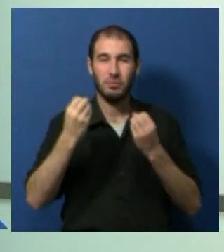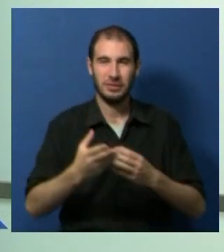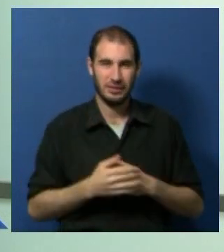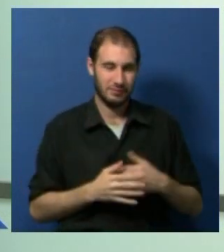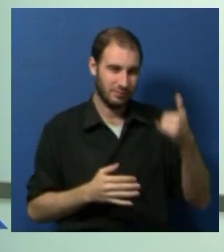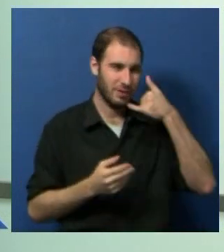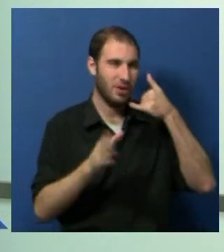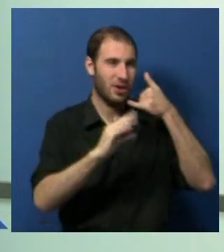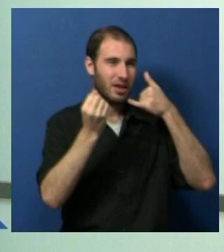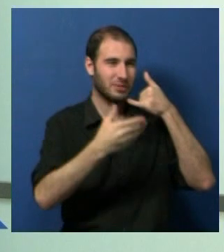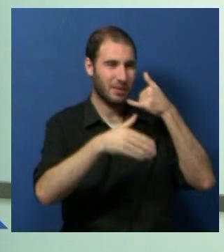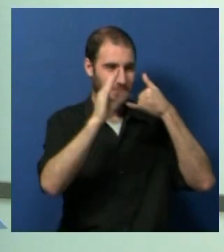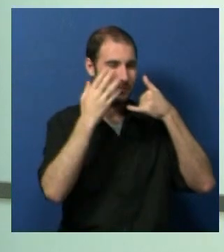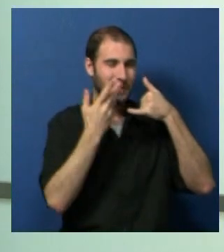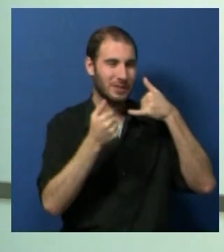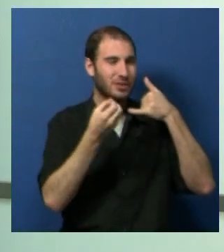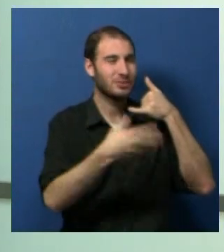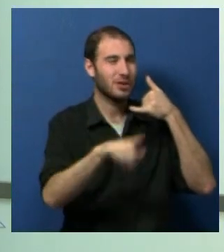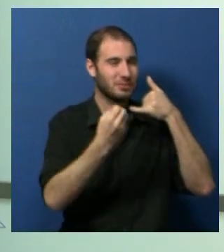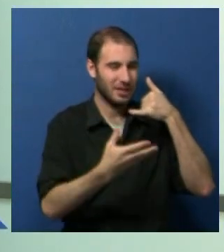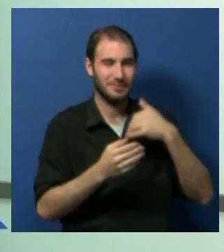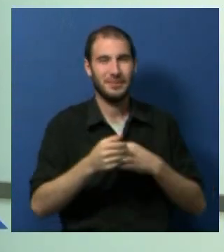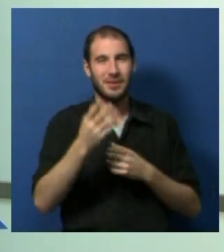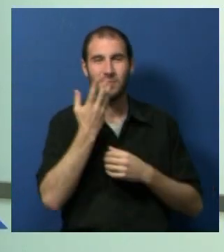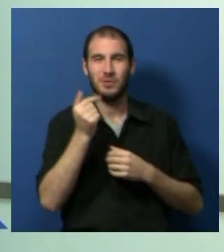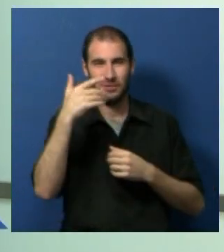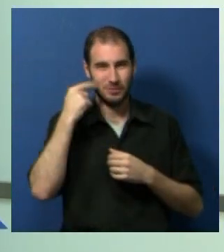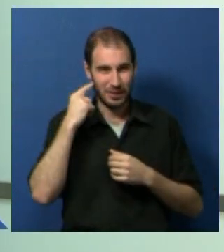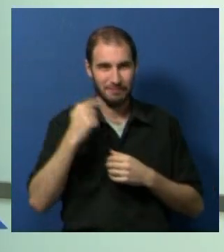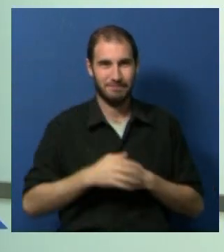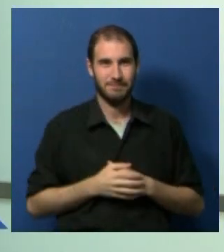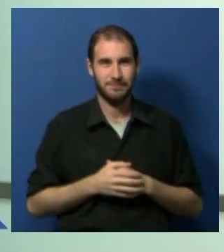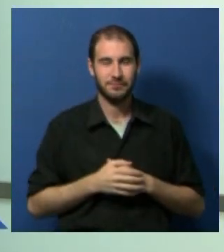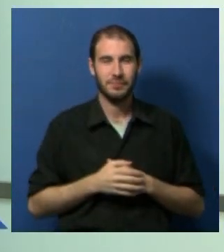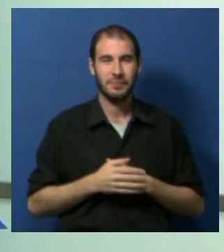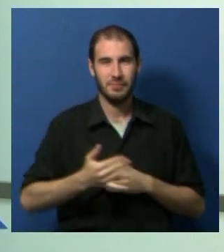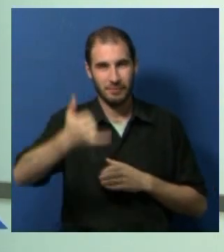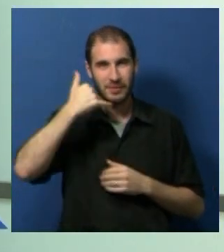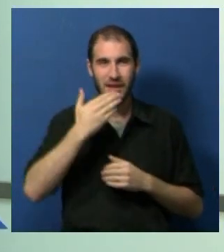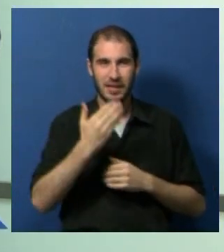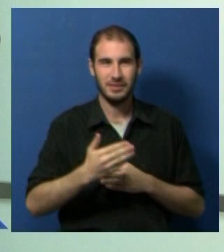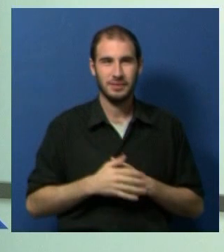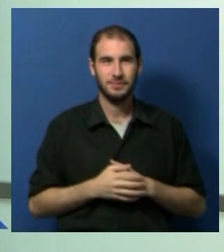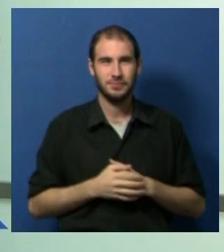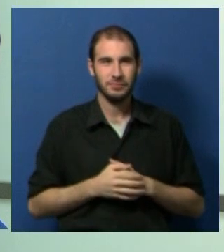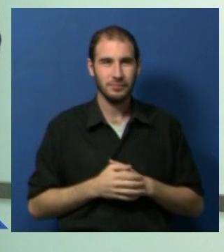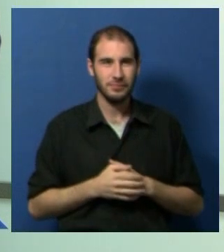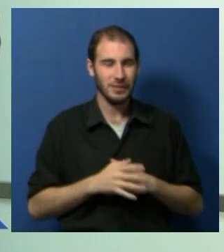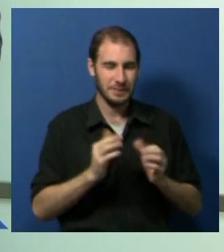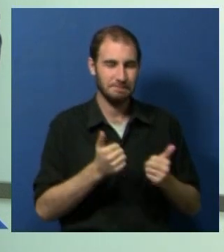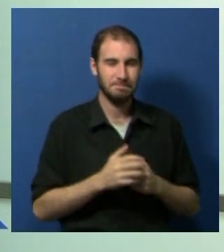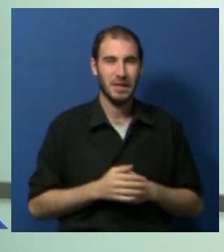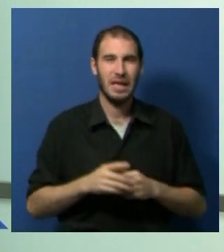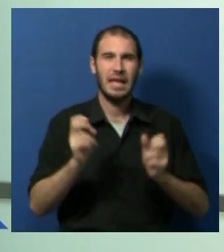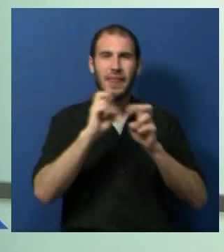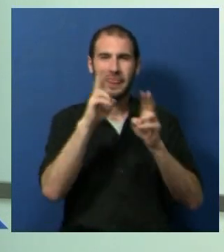va? ¿Qué tal? ¿Cómo le va? Un gusto. ¿Cómo andan ustedes? Un gusto escucharlo, senador. Gracias por atendernos. No, por favor. Uno de los